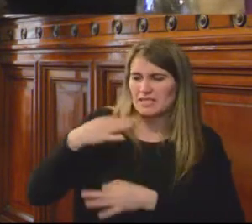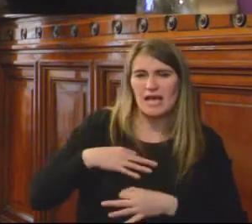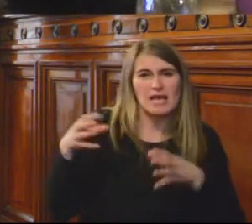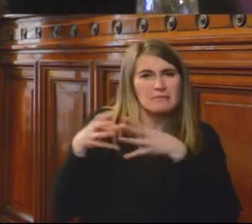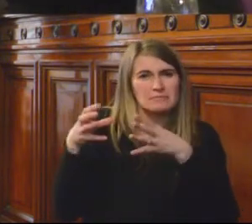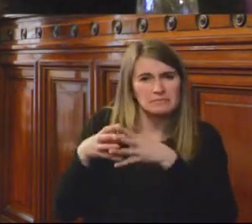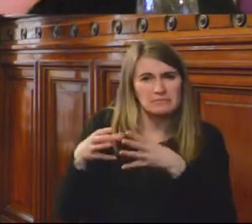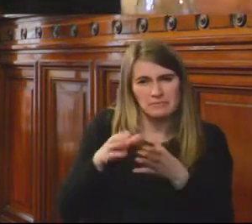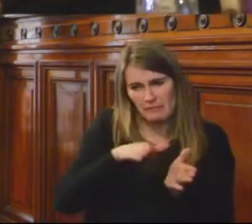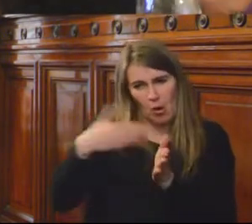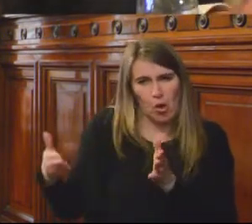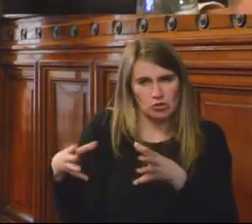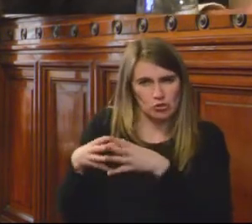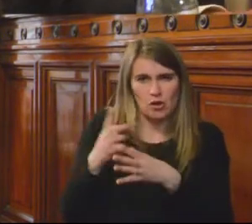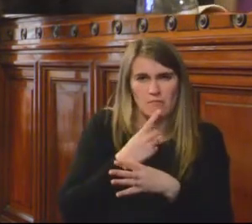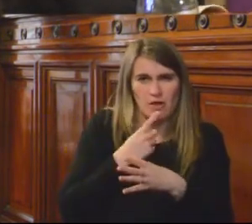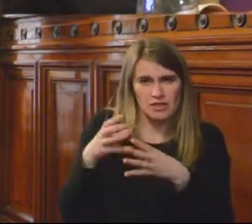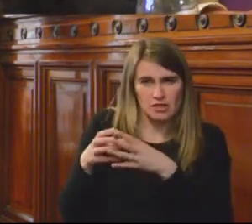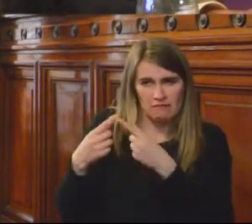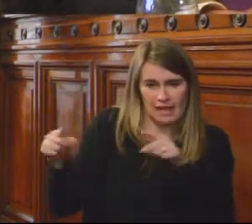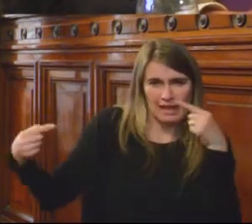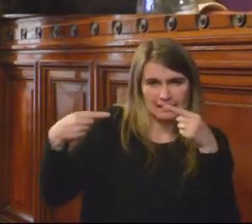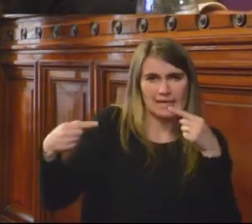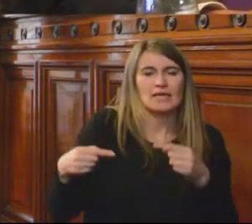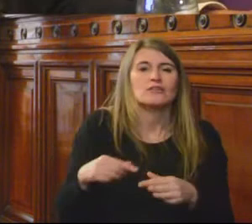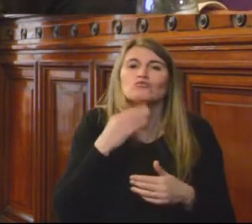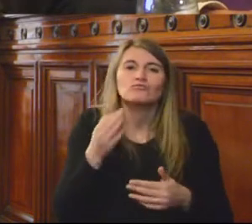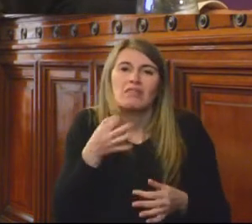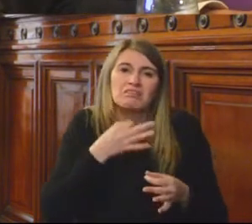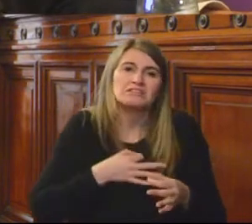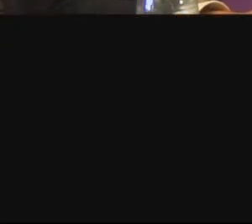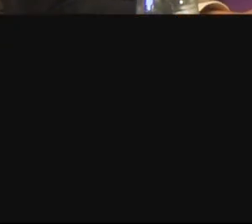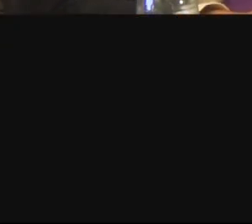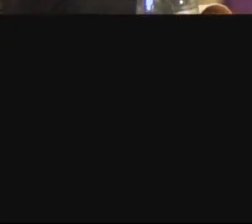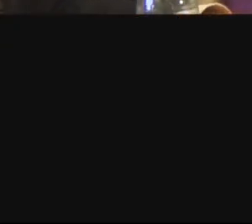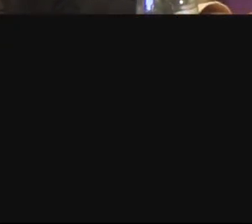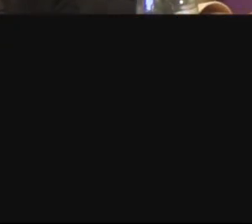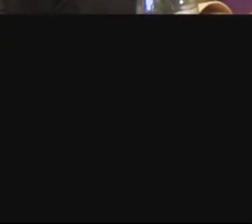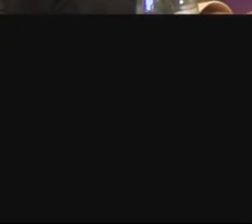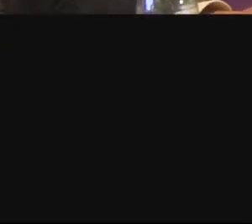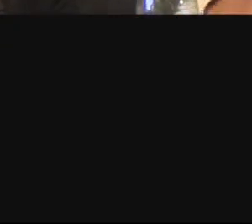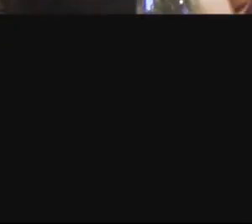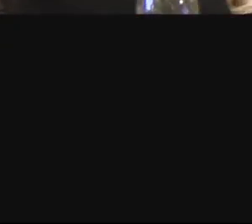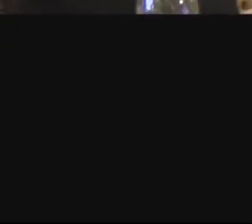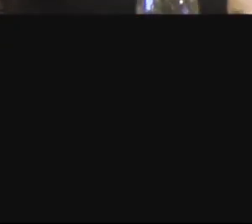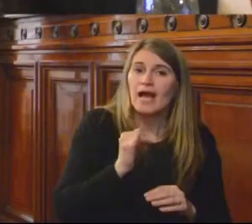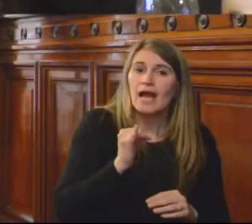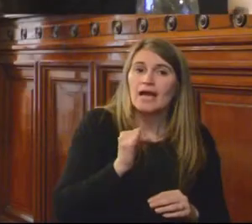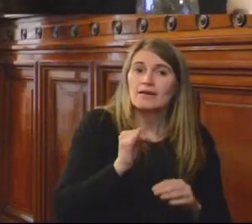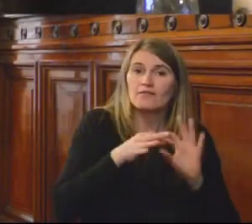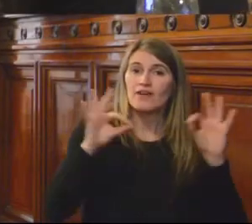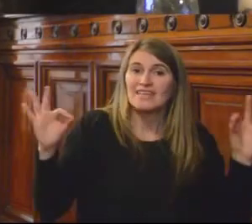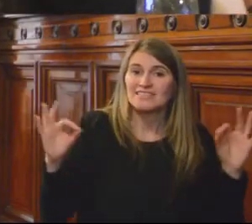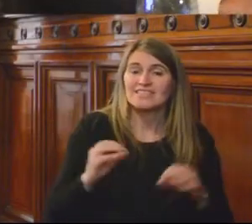sectores radicales plasmadas en informes de dudosas fuentes y construcciones metodológicas. Finalmente, quisiera parafrasear al presidente